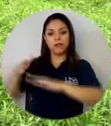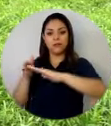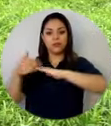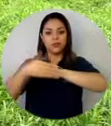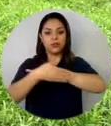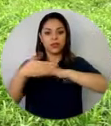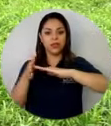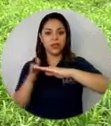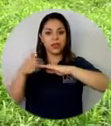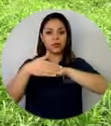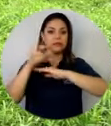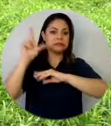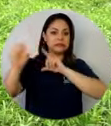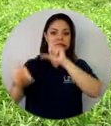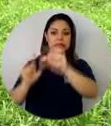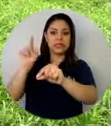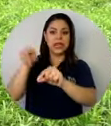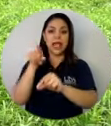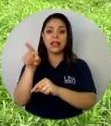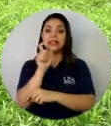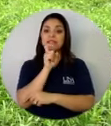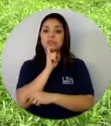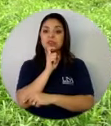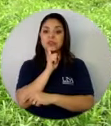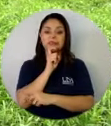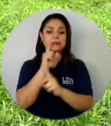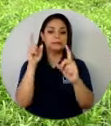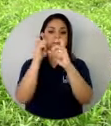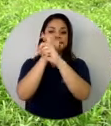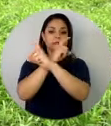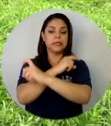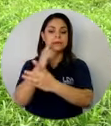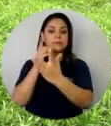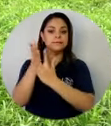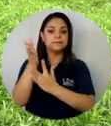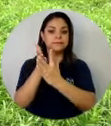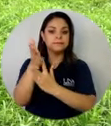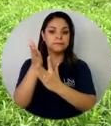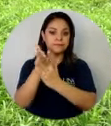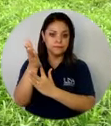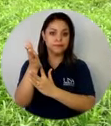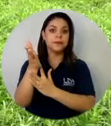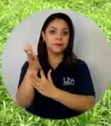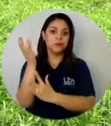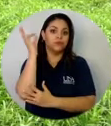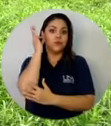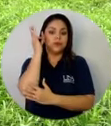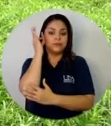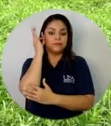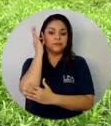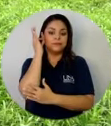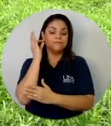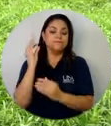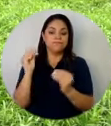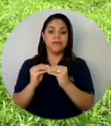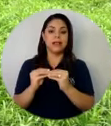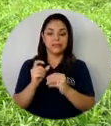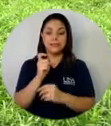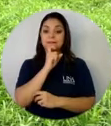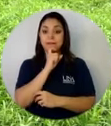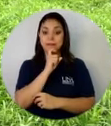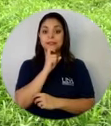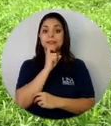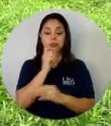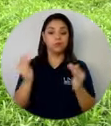en zonas fronterizas, donde las dificultades son más complicadas en general para todos los habitantes, pero para las mujeres aún